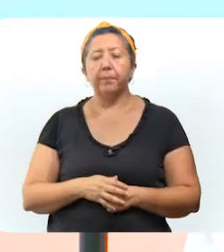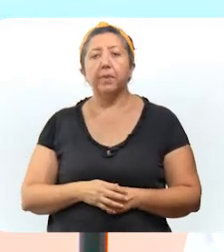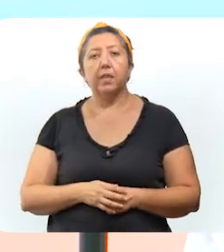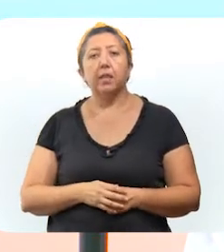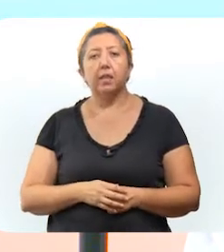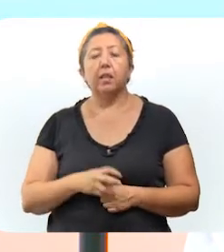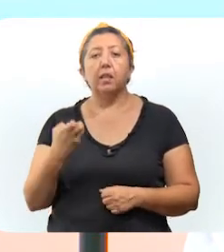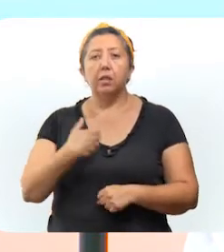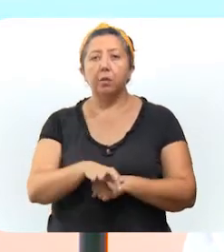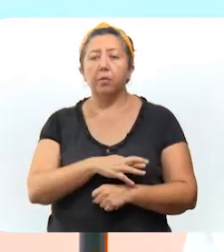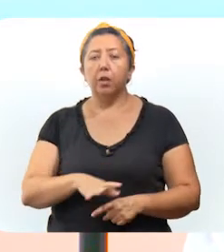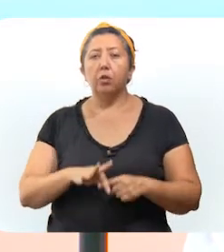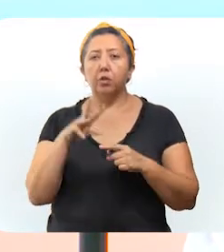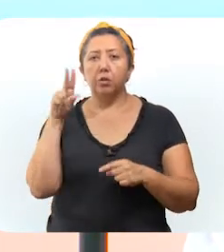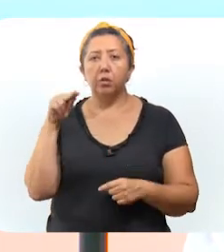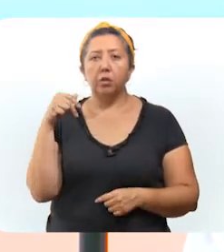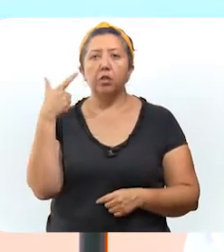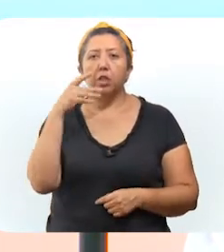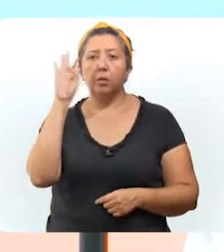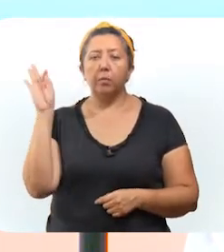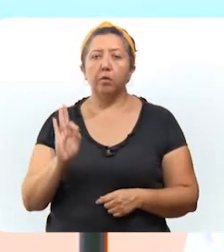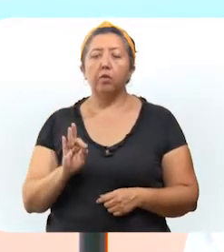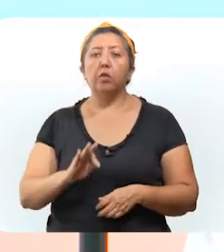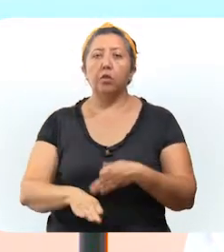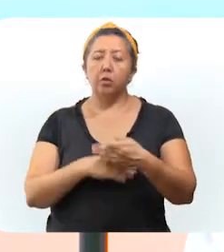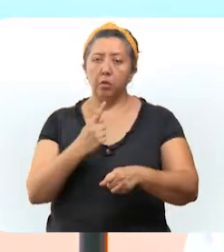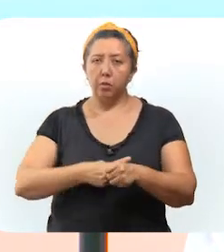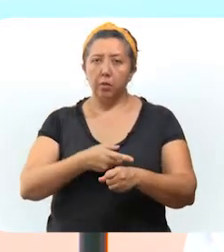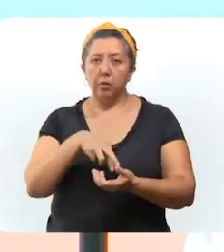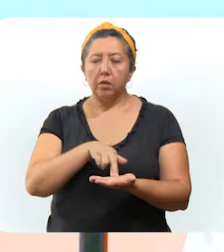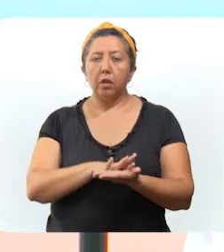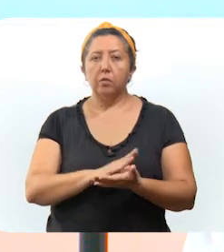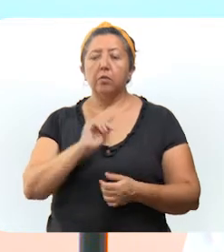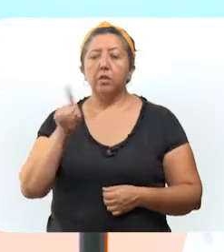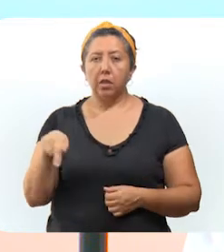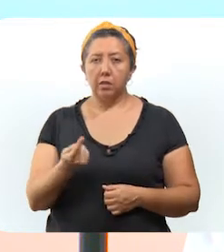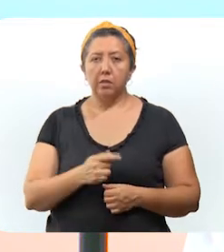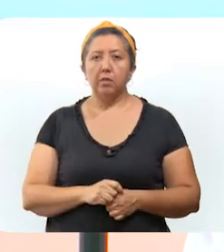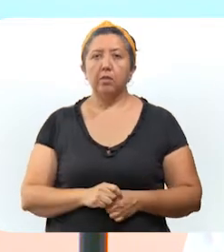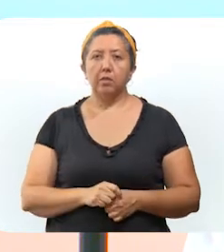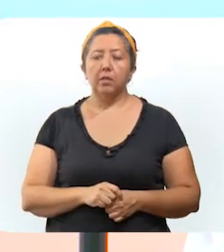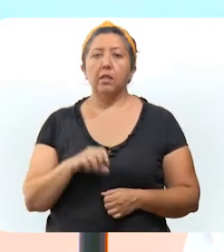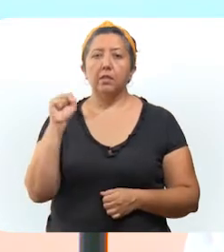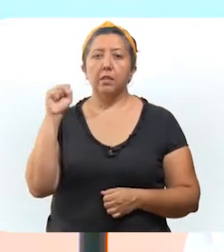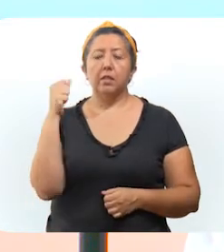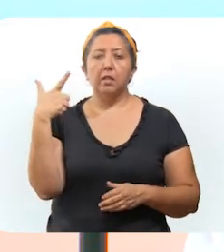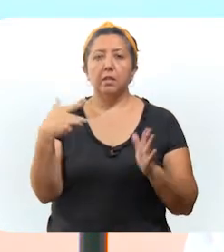contagiar. Esta cifra representa el 87% del total de contagios registrados, que es